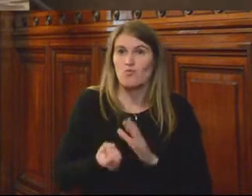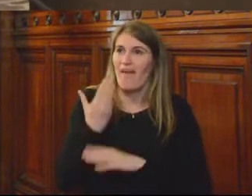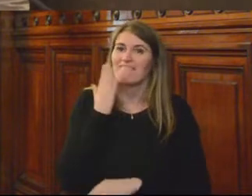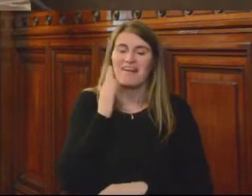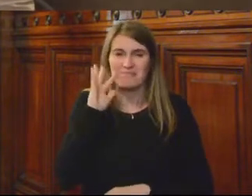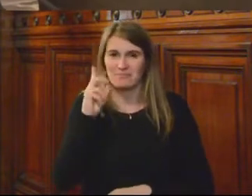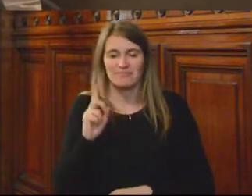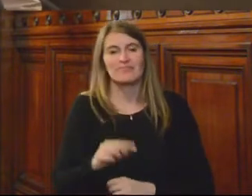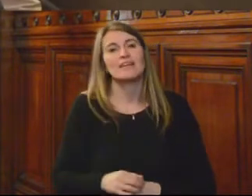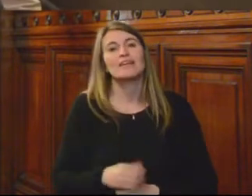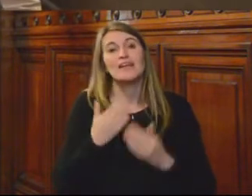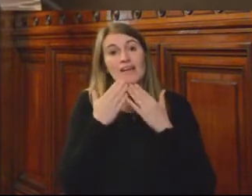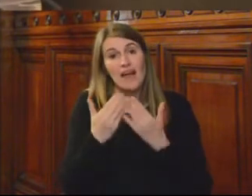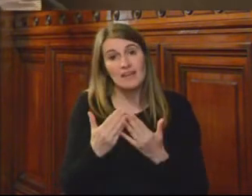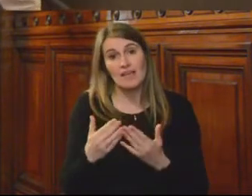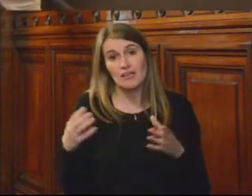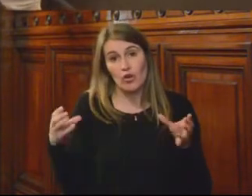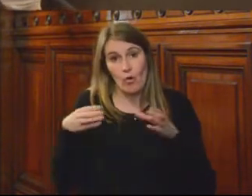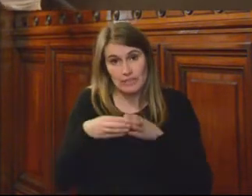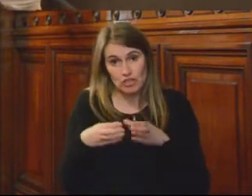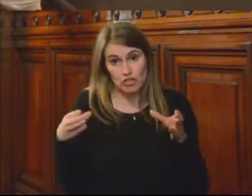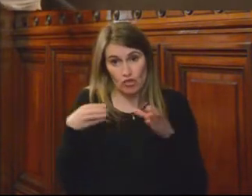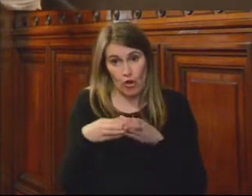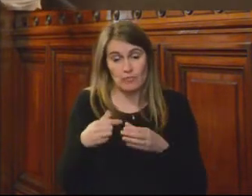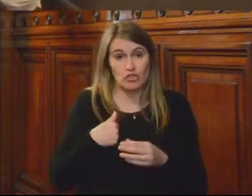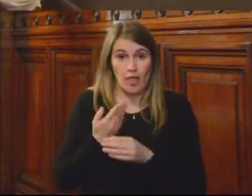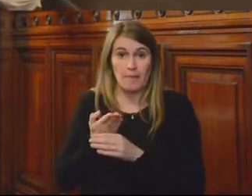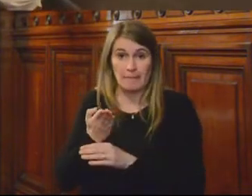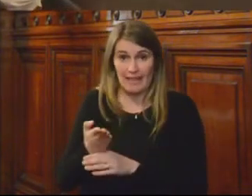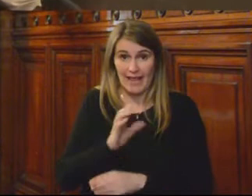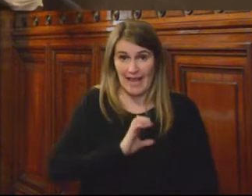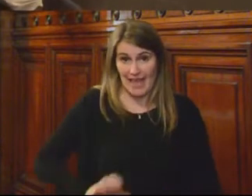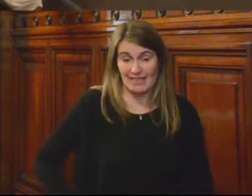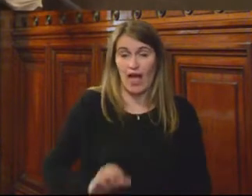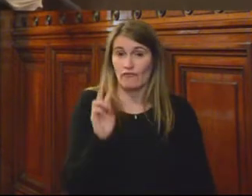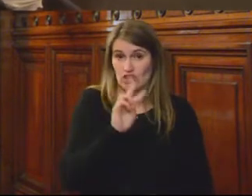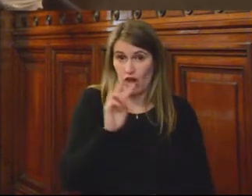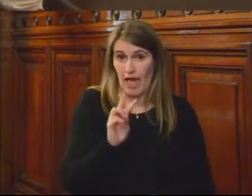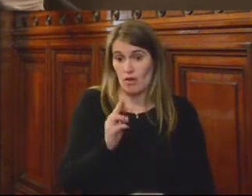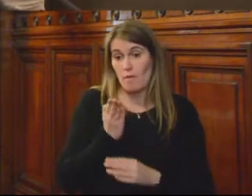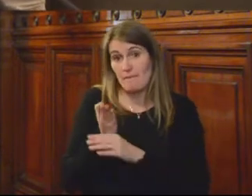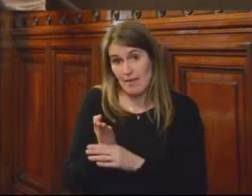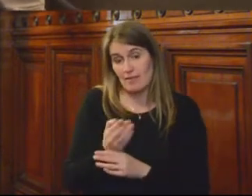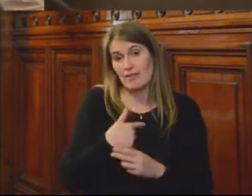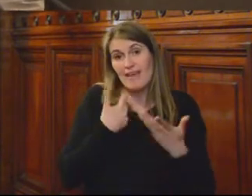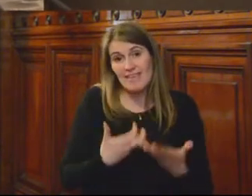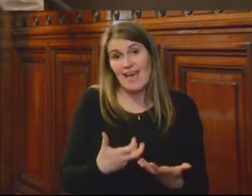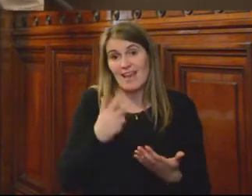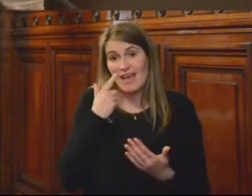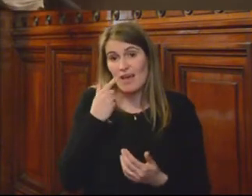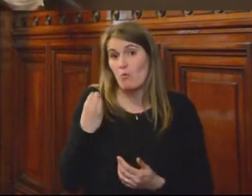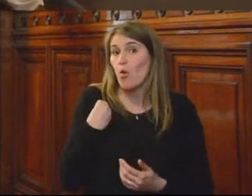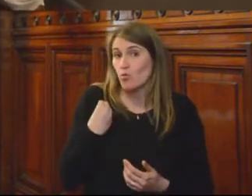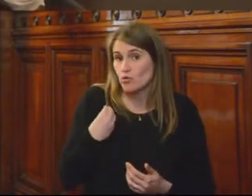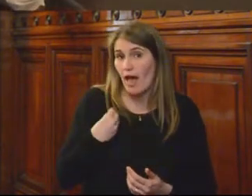Queremos agradecer a la comisión por haber concedido esta audiencia solicitada por el Estado venezolano para venir a presentar voluntariamente,